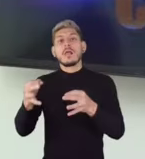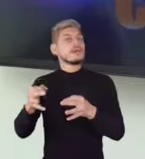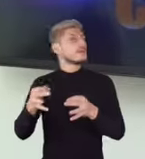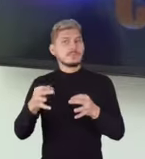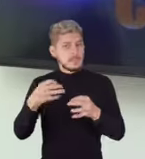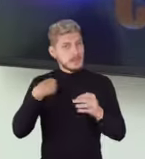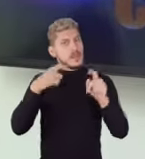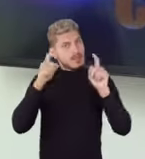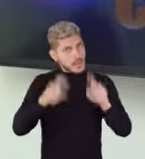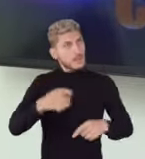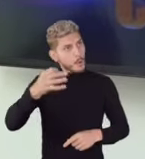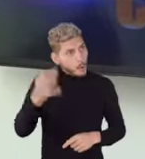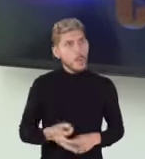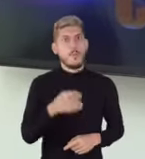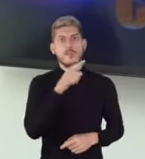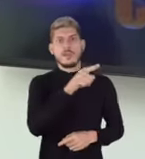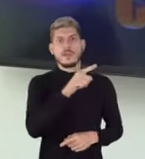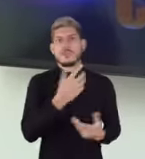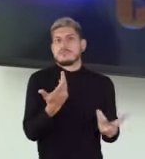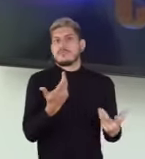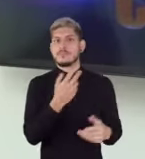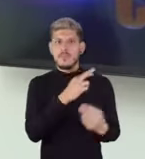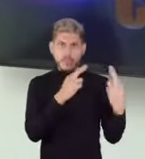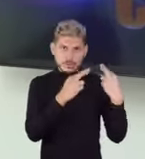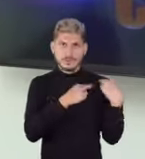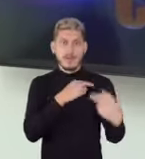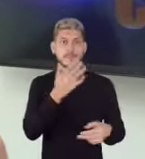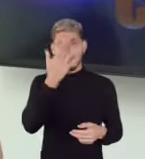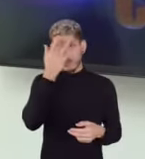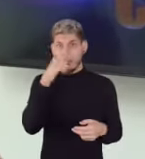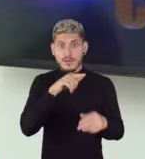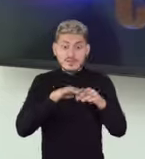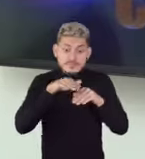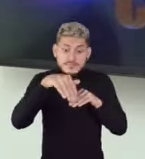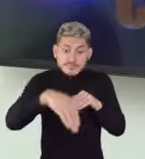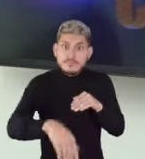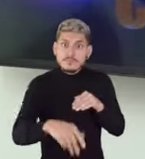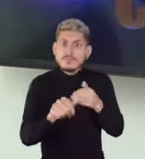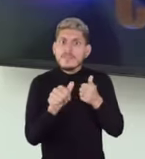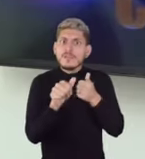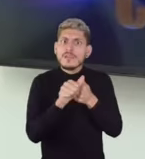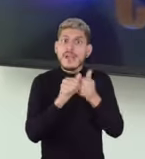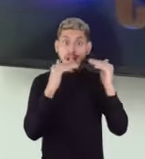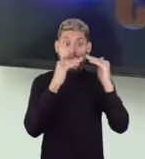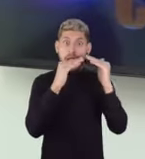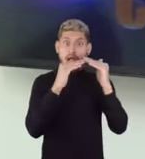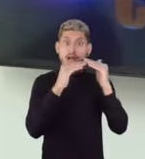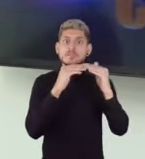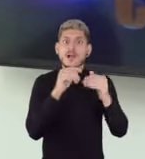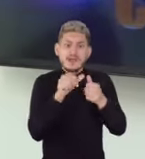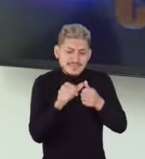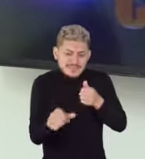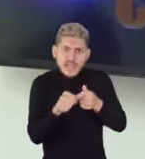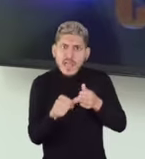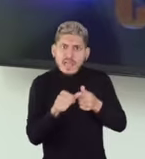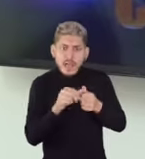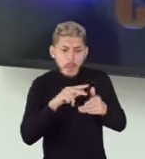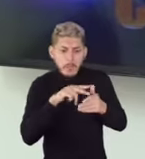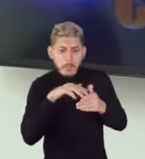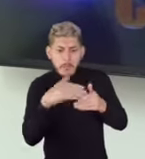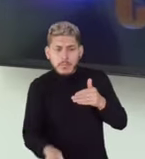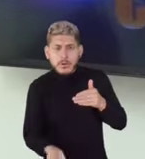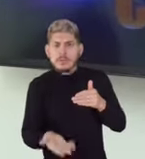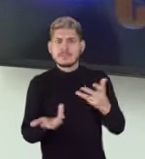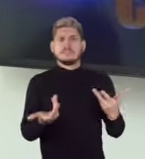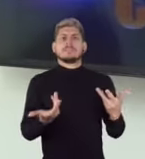ruta se cumpla y que tomen prioridad las quebradas que están acercándose más al abismo. Hay casas que están de 1 o 2 metros, tenemos fundaciones,